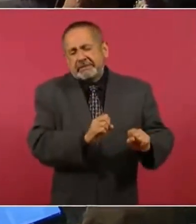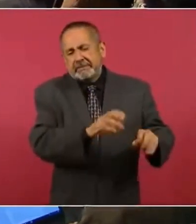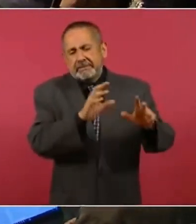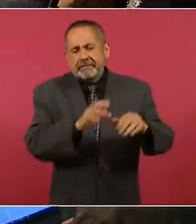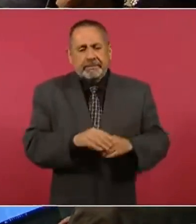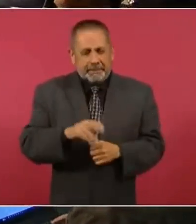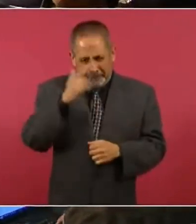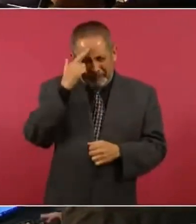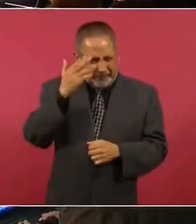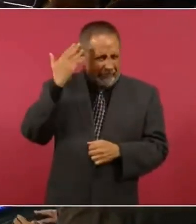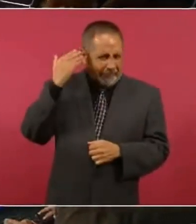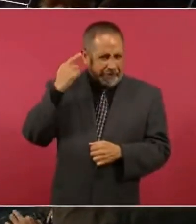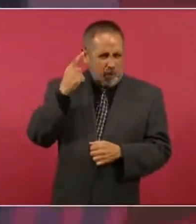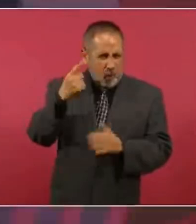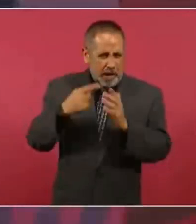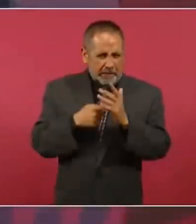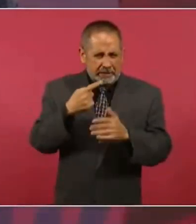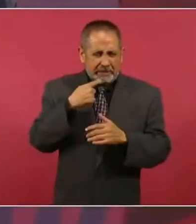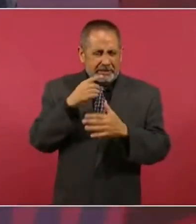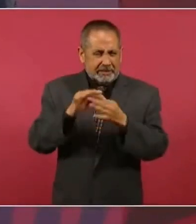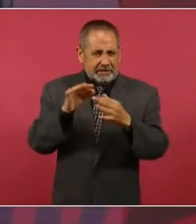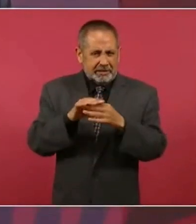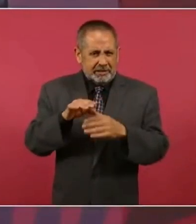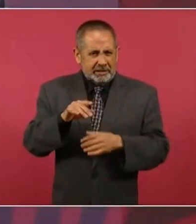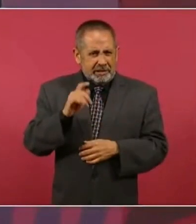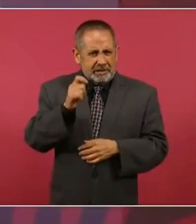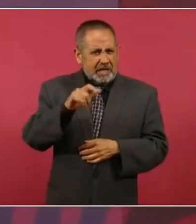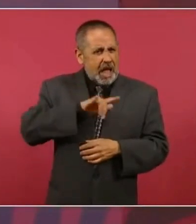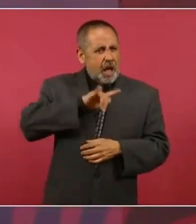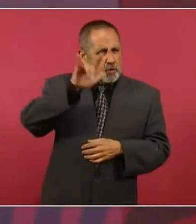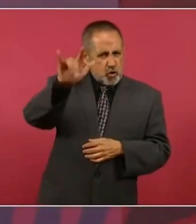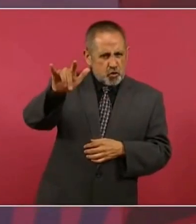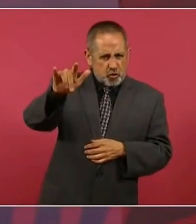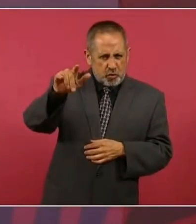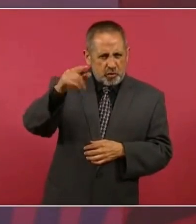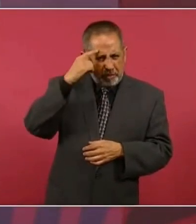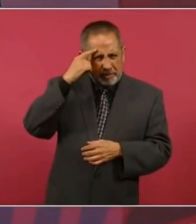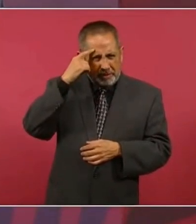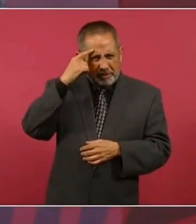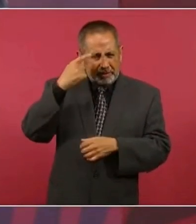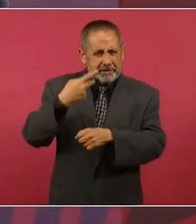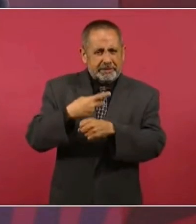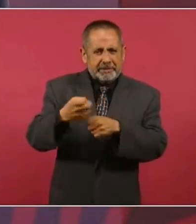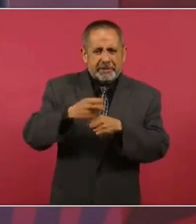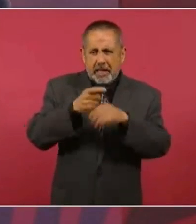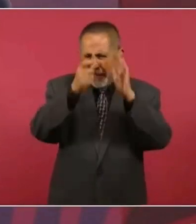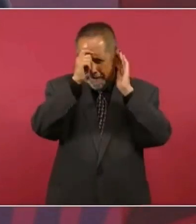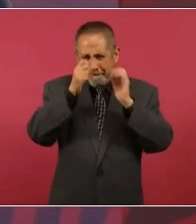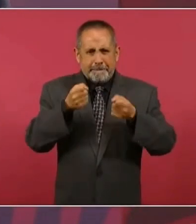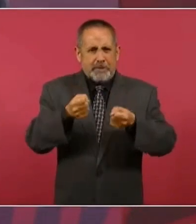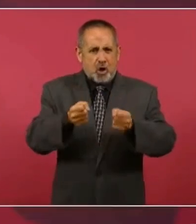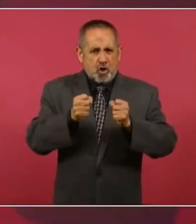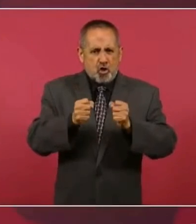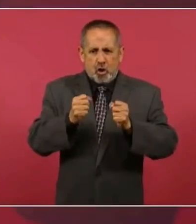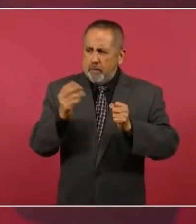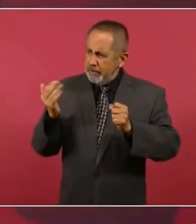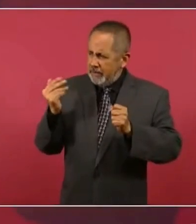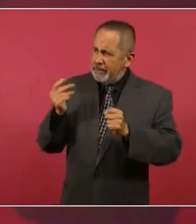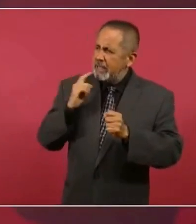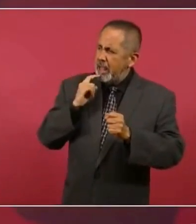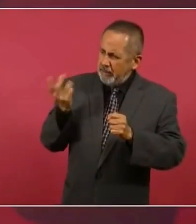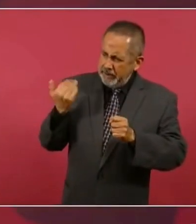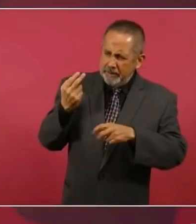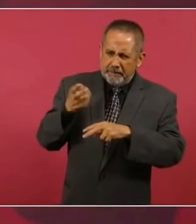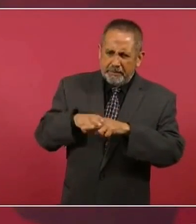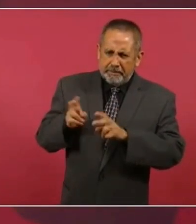Ya les platiqué lo que sucedió una vez en un avión, que me invita el piloto a la cabina